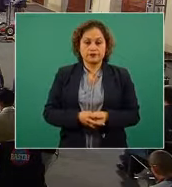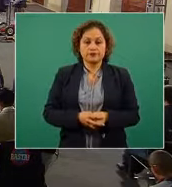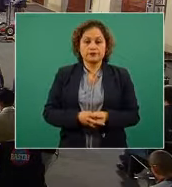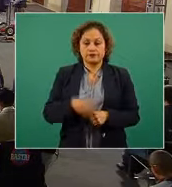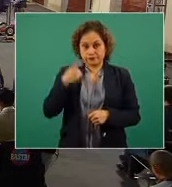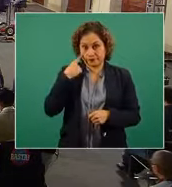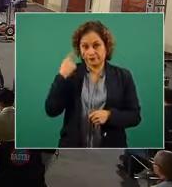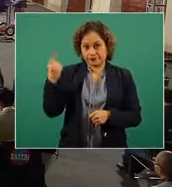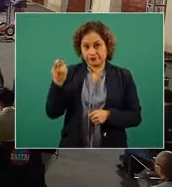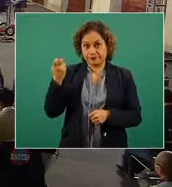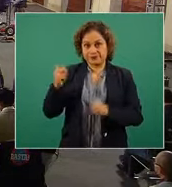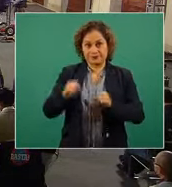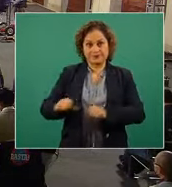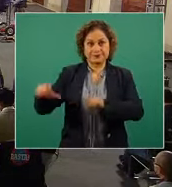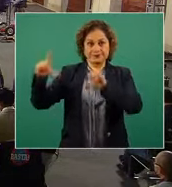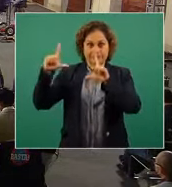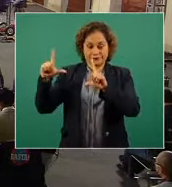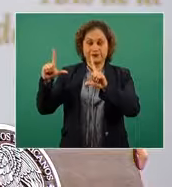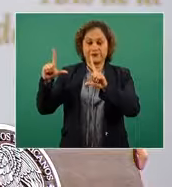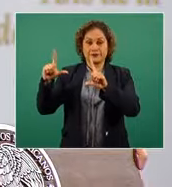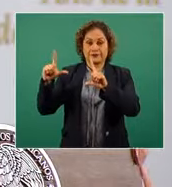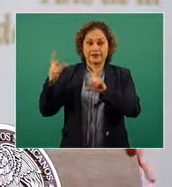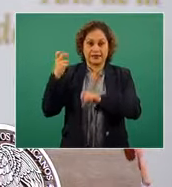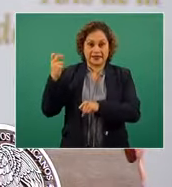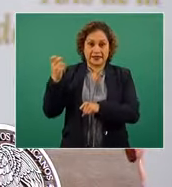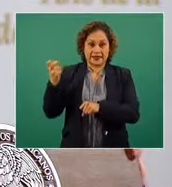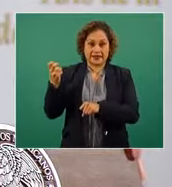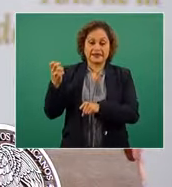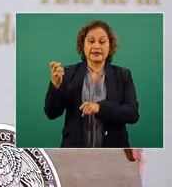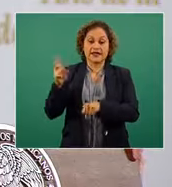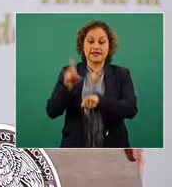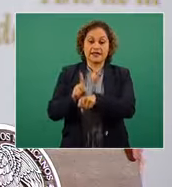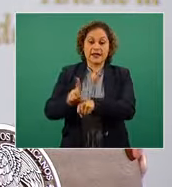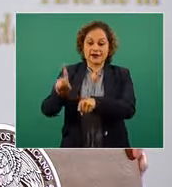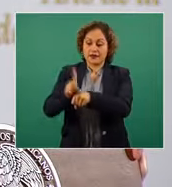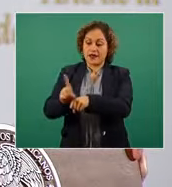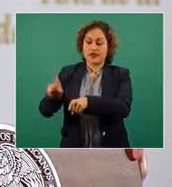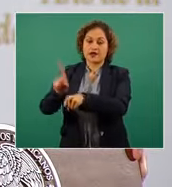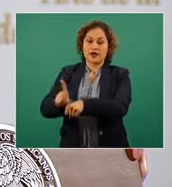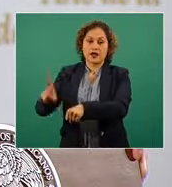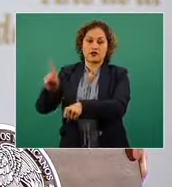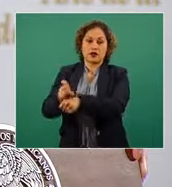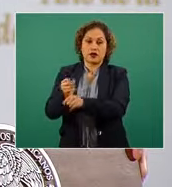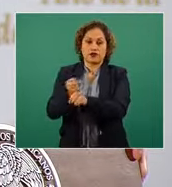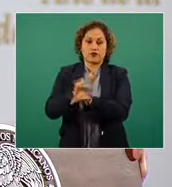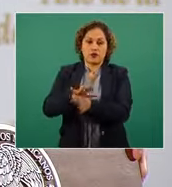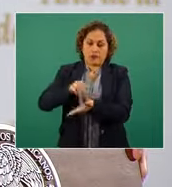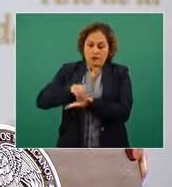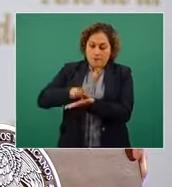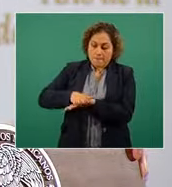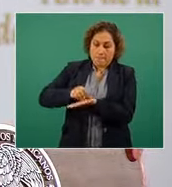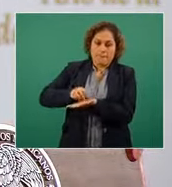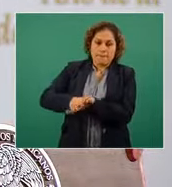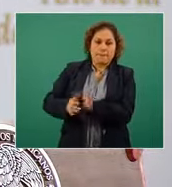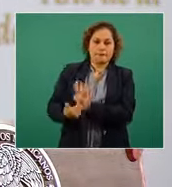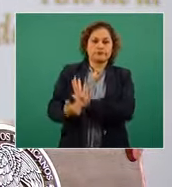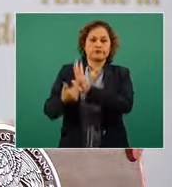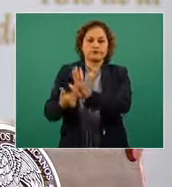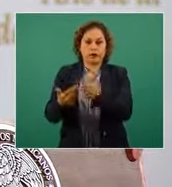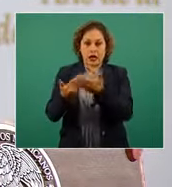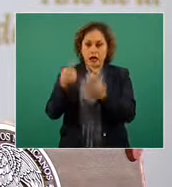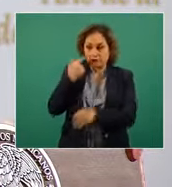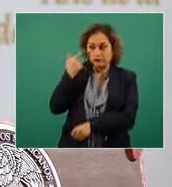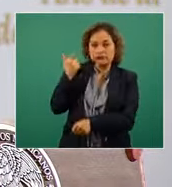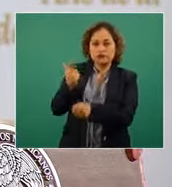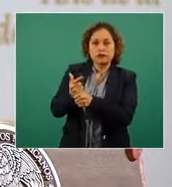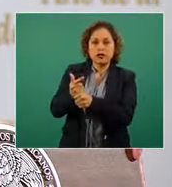identificando en forma diaria, esta es información en tiempo real, actualizada cada 24 horas, que tenemos esta reducción de un punto porcentual que